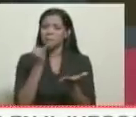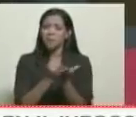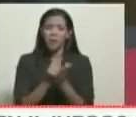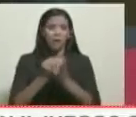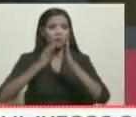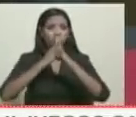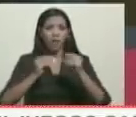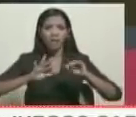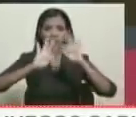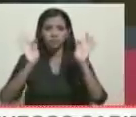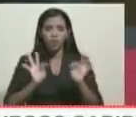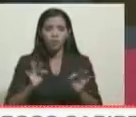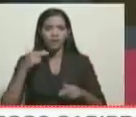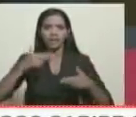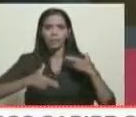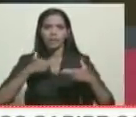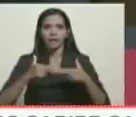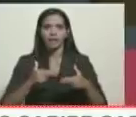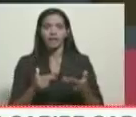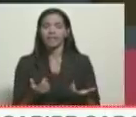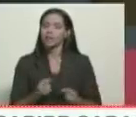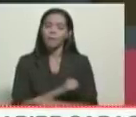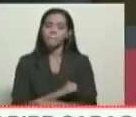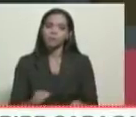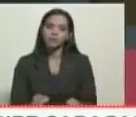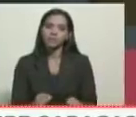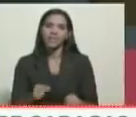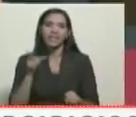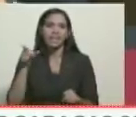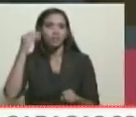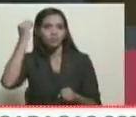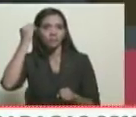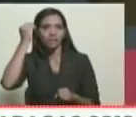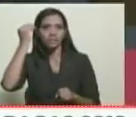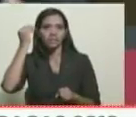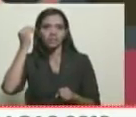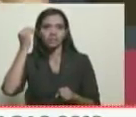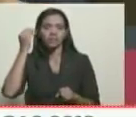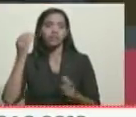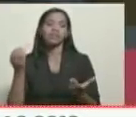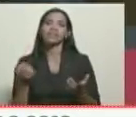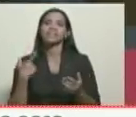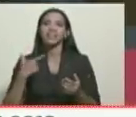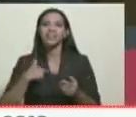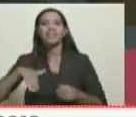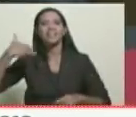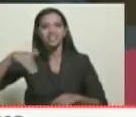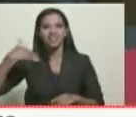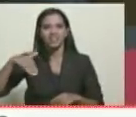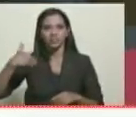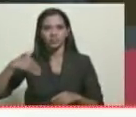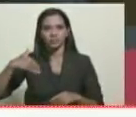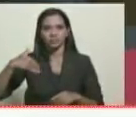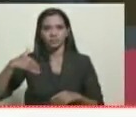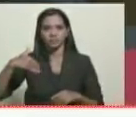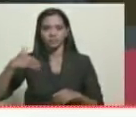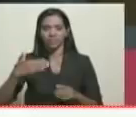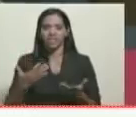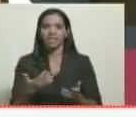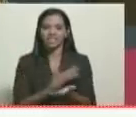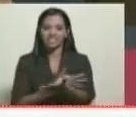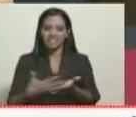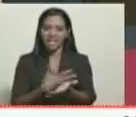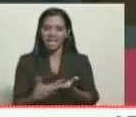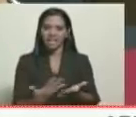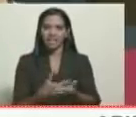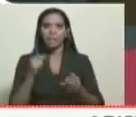criminales y lo insólito es que ellos creen y consideran que tienen el derecho de bañar de sangre este país.